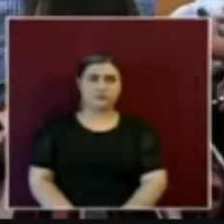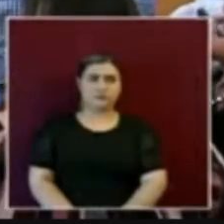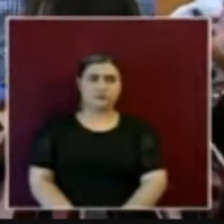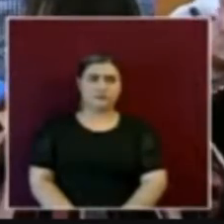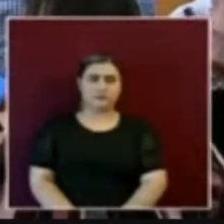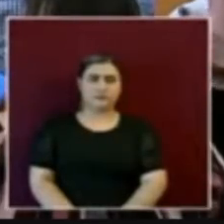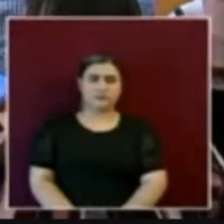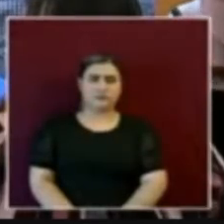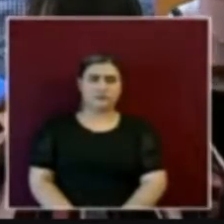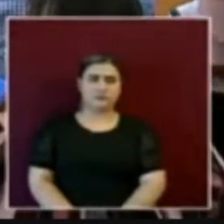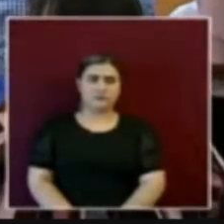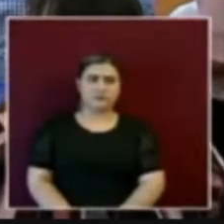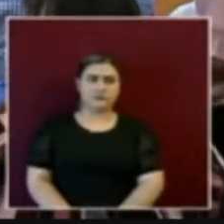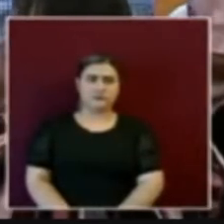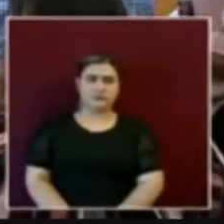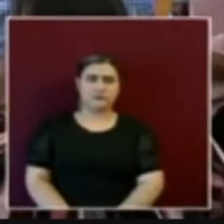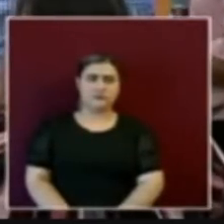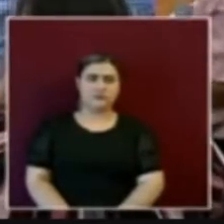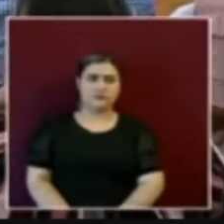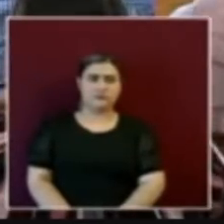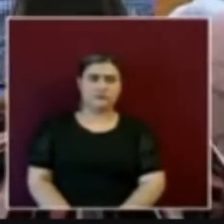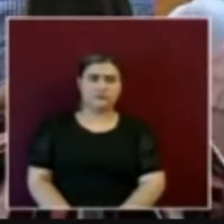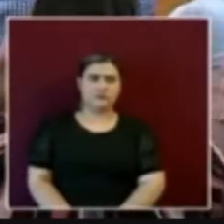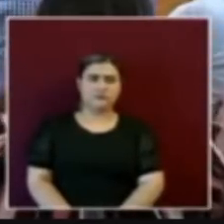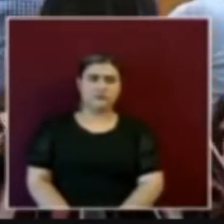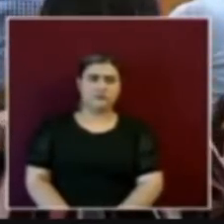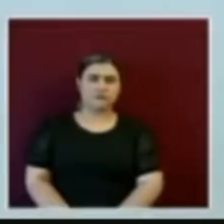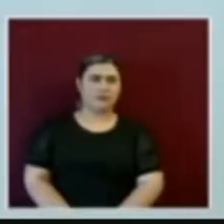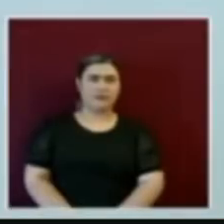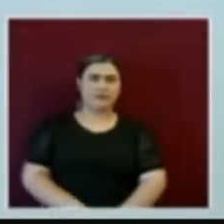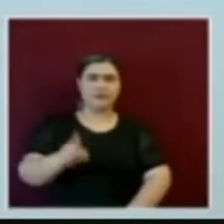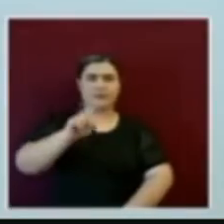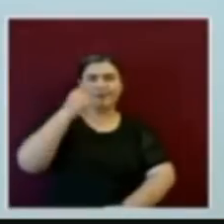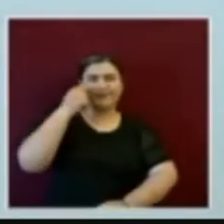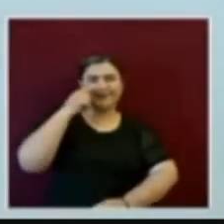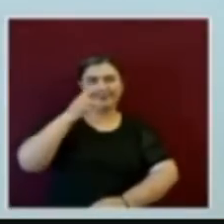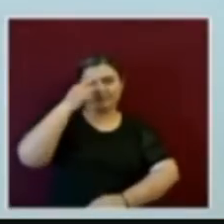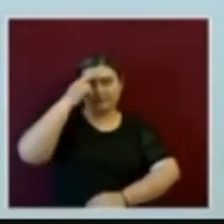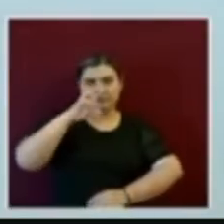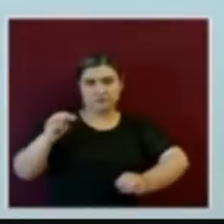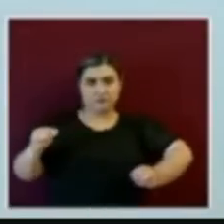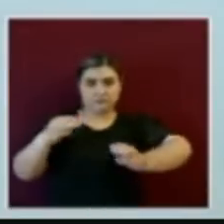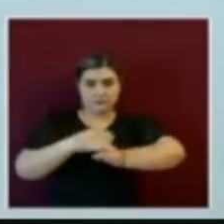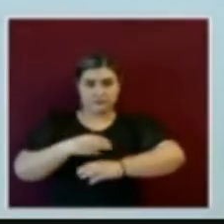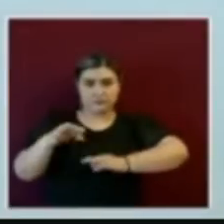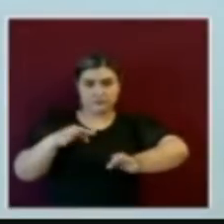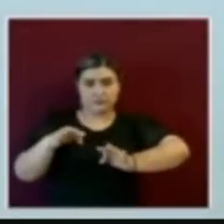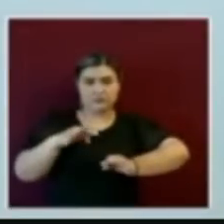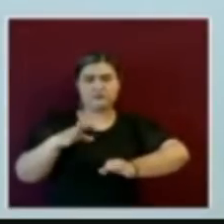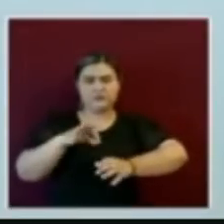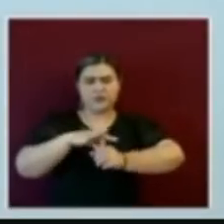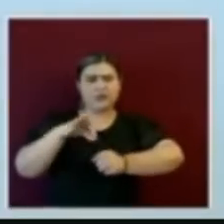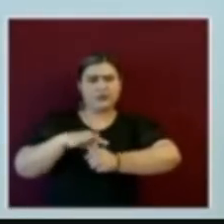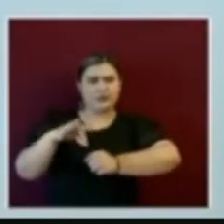No. A ver, recuerden ustedes que en la práctica de Morena